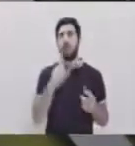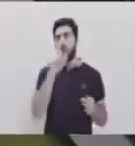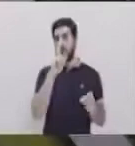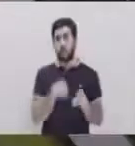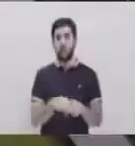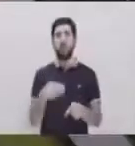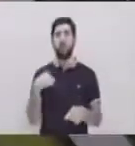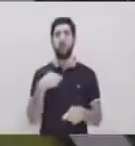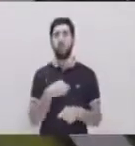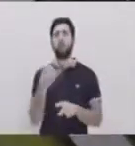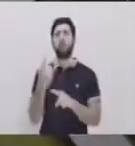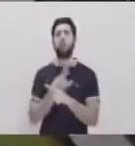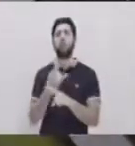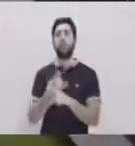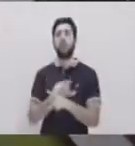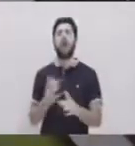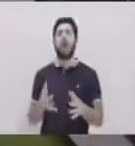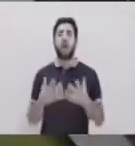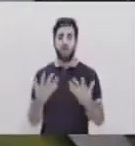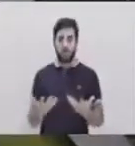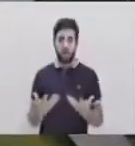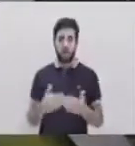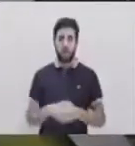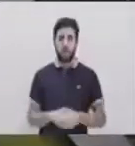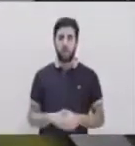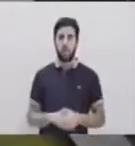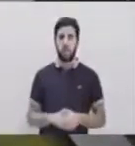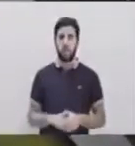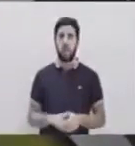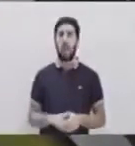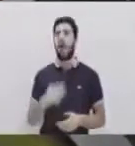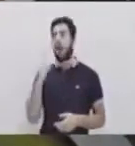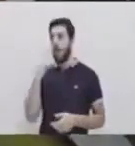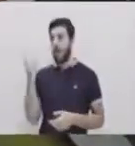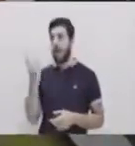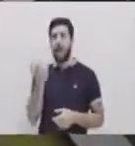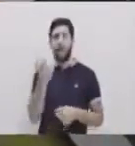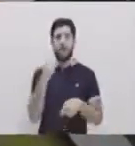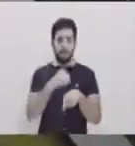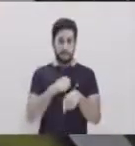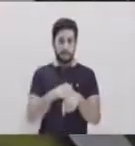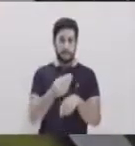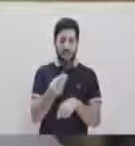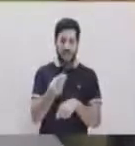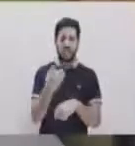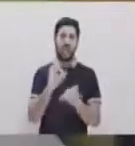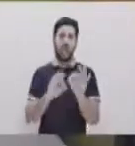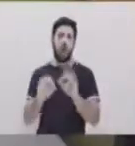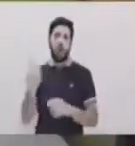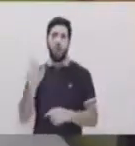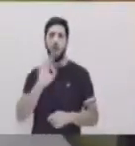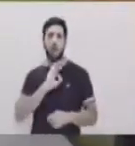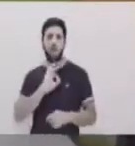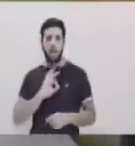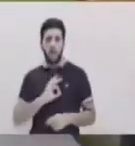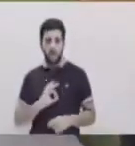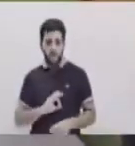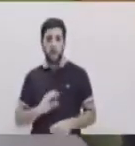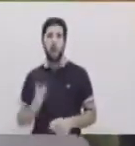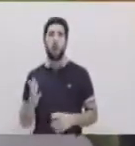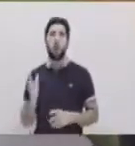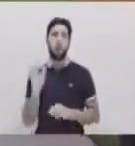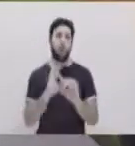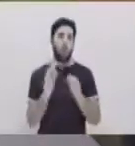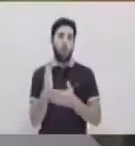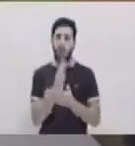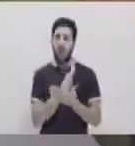vamos a utilizar algunas piedritas o algunos botones o